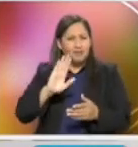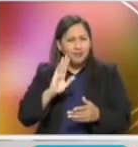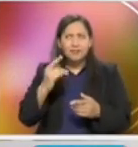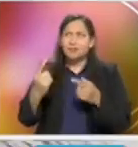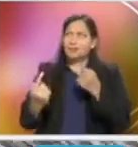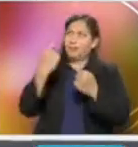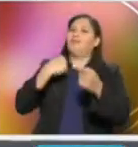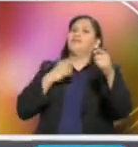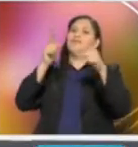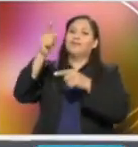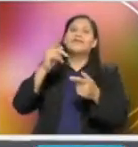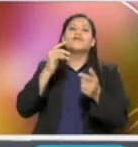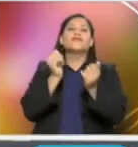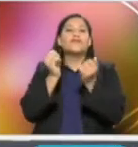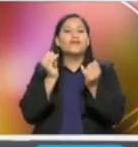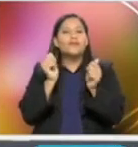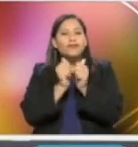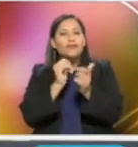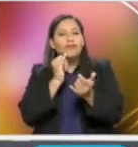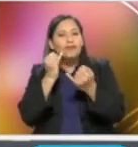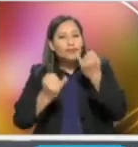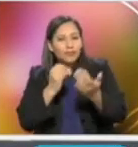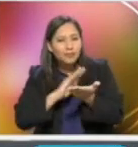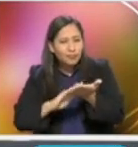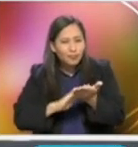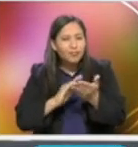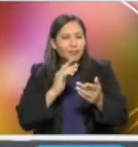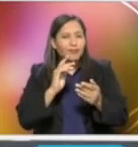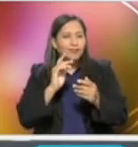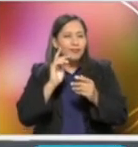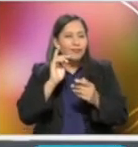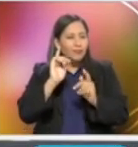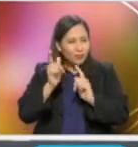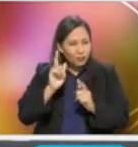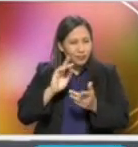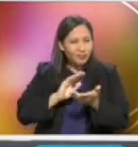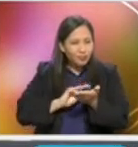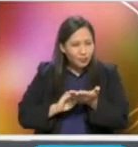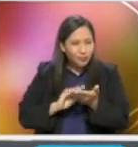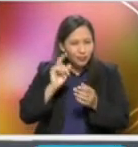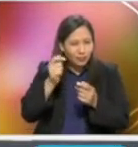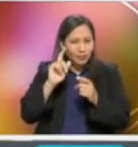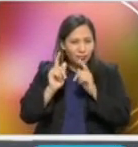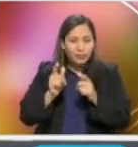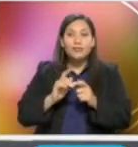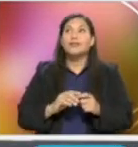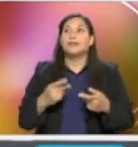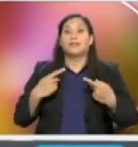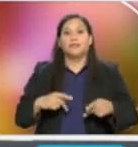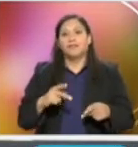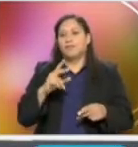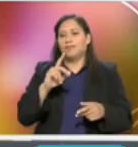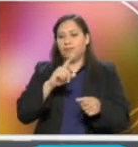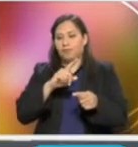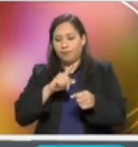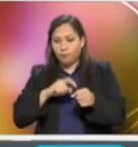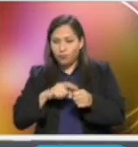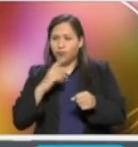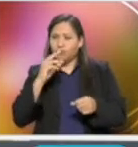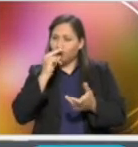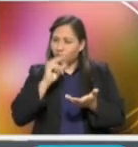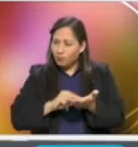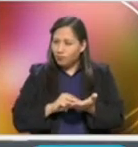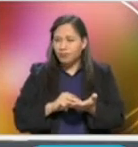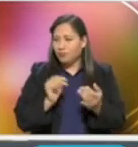entonces, pues él teniendo esa exposición que no mucha gente de color tenía, pues